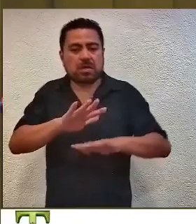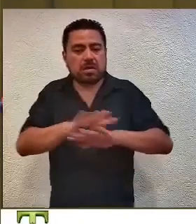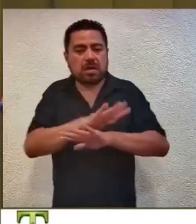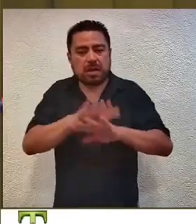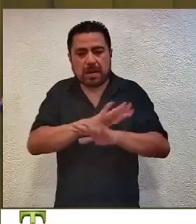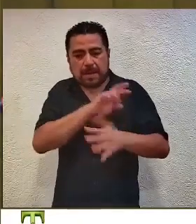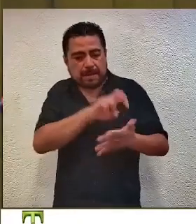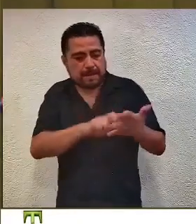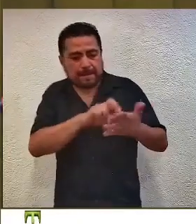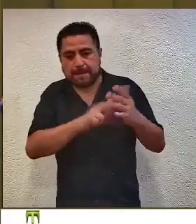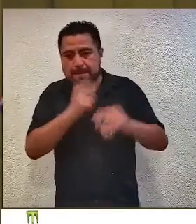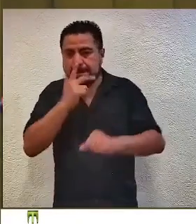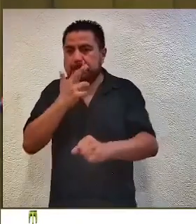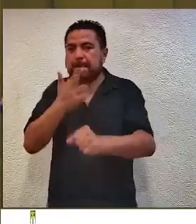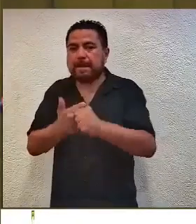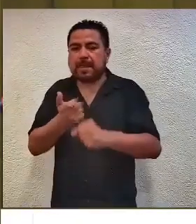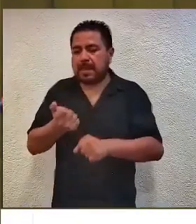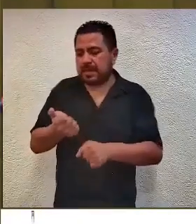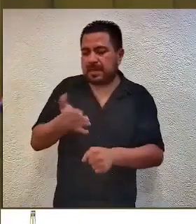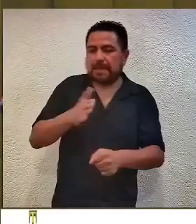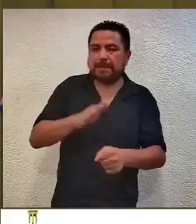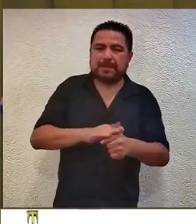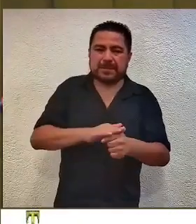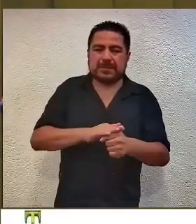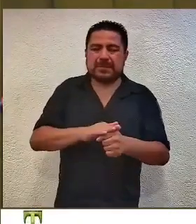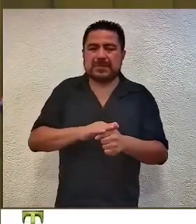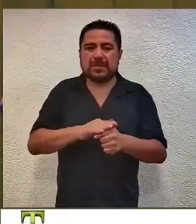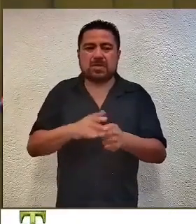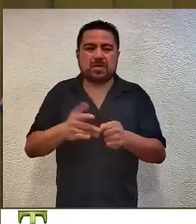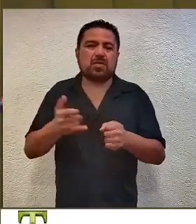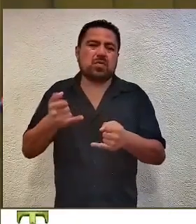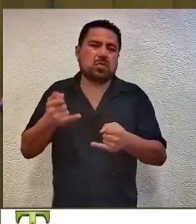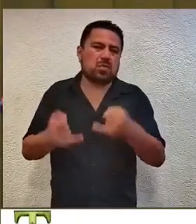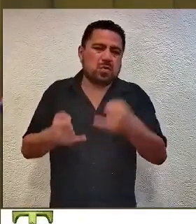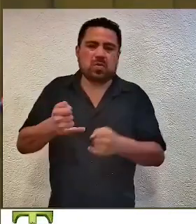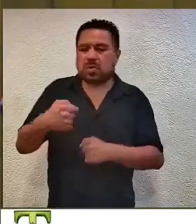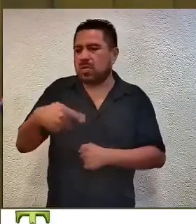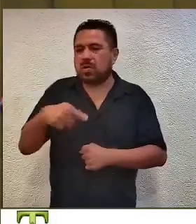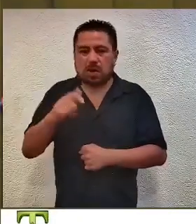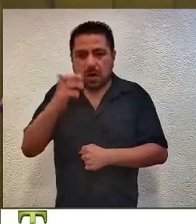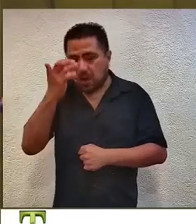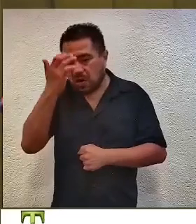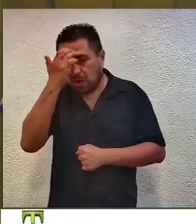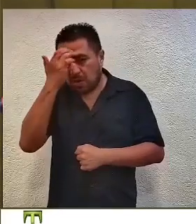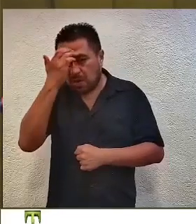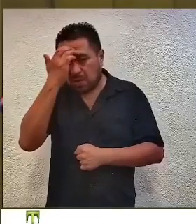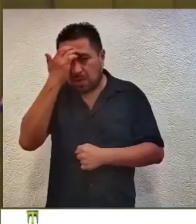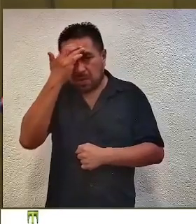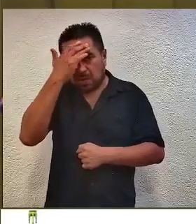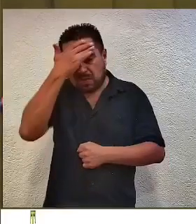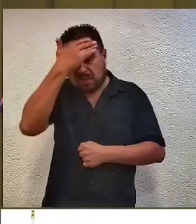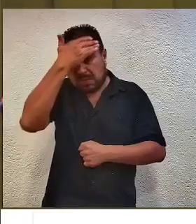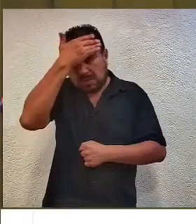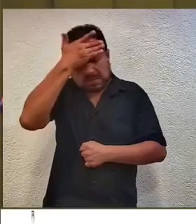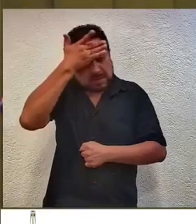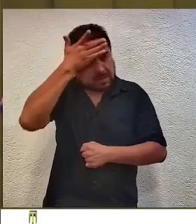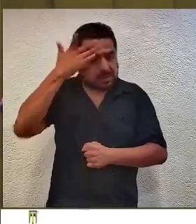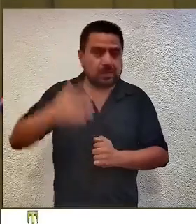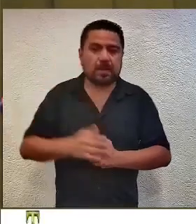la competencia de las autoridades administrativas y jurisdiccionales conocer de dichos asuntos.